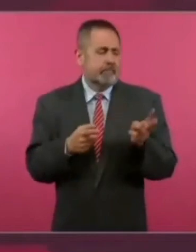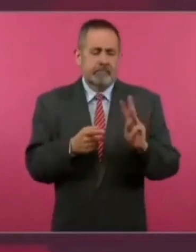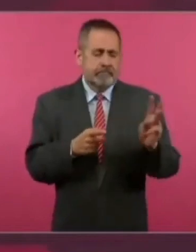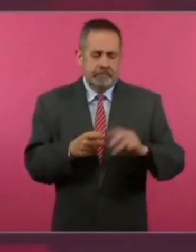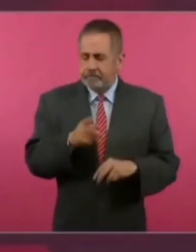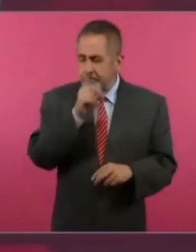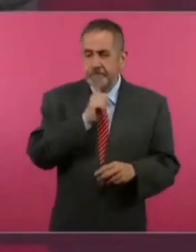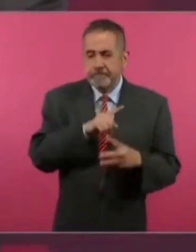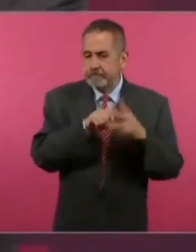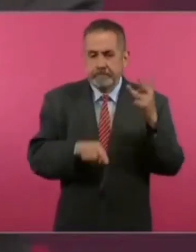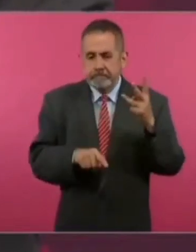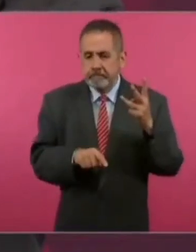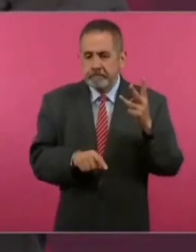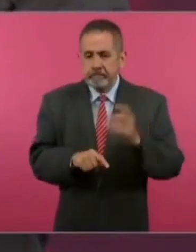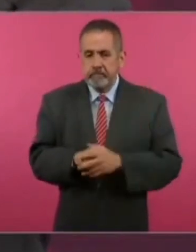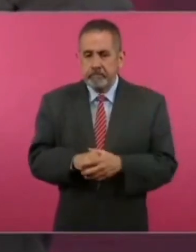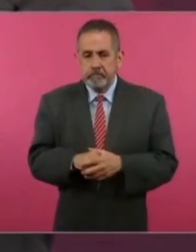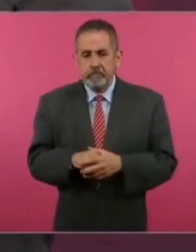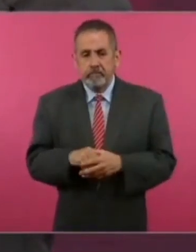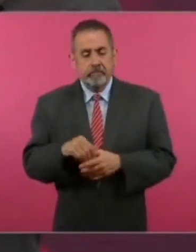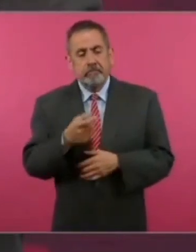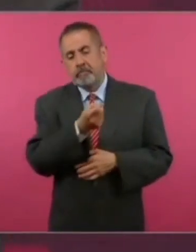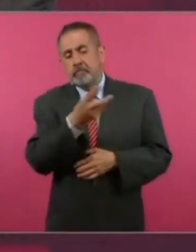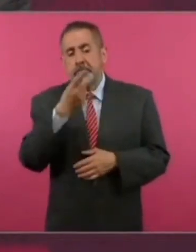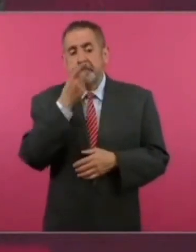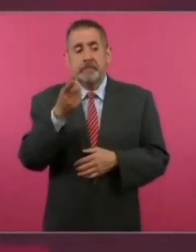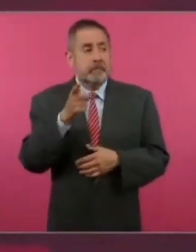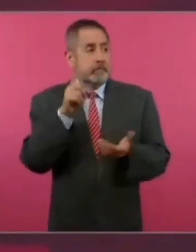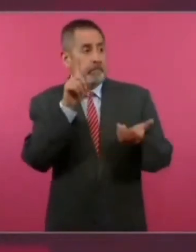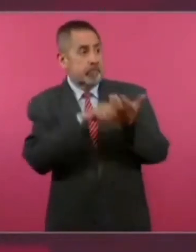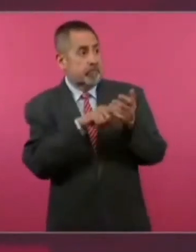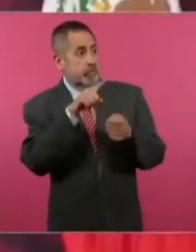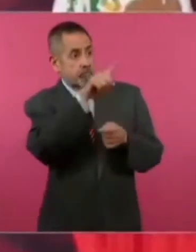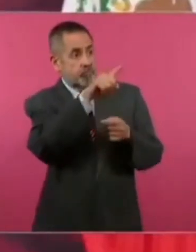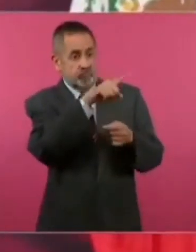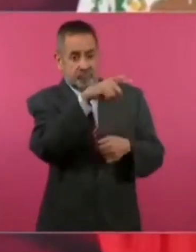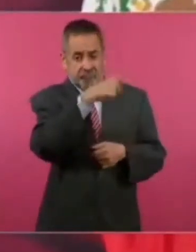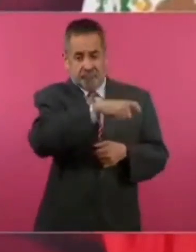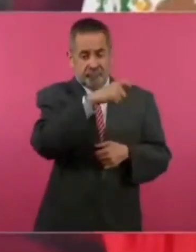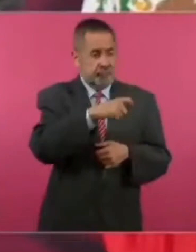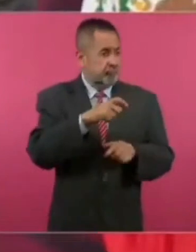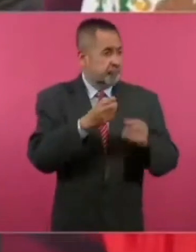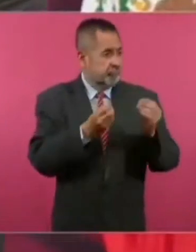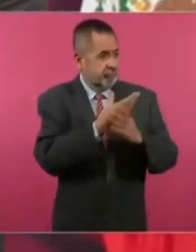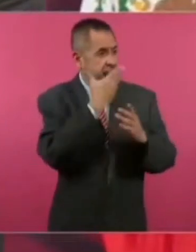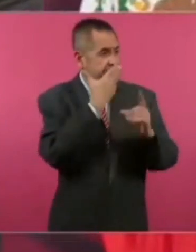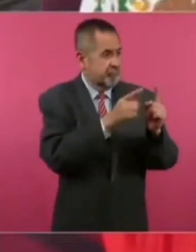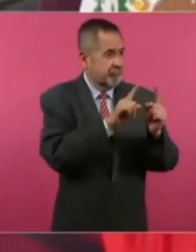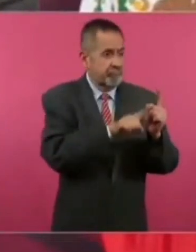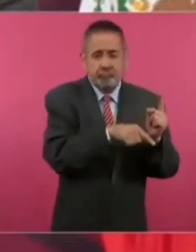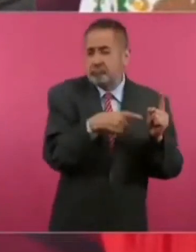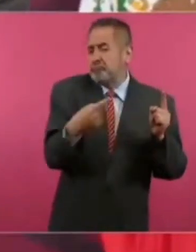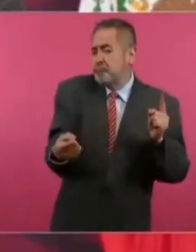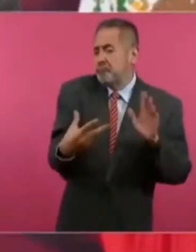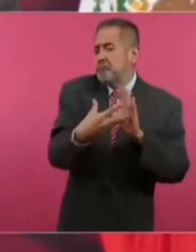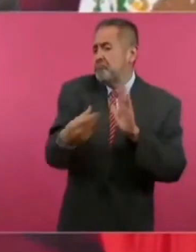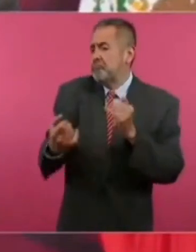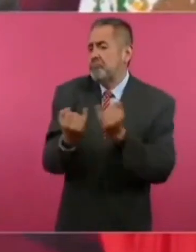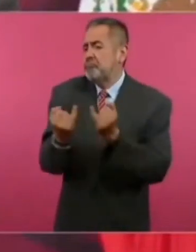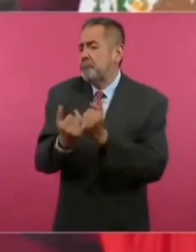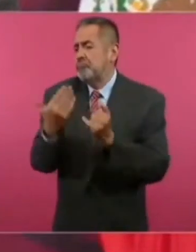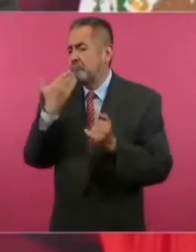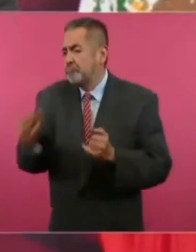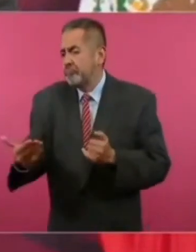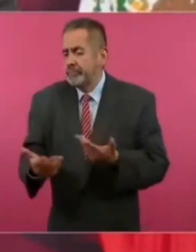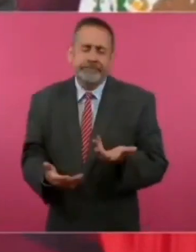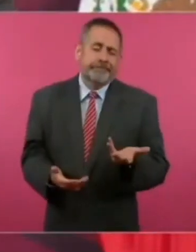Una diciendo que si llovía fuerte arriba, goteaba abajo, como si la riqueza fuese